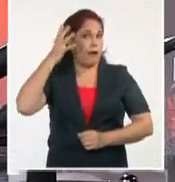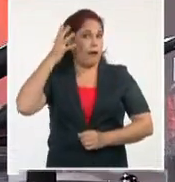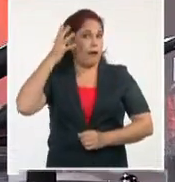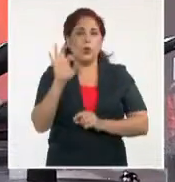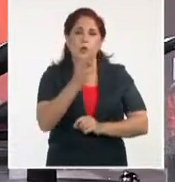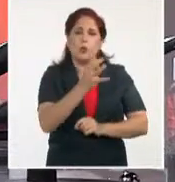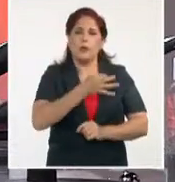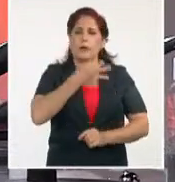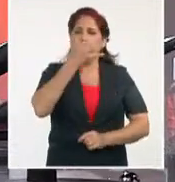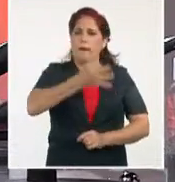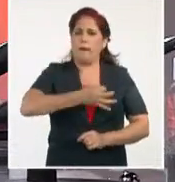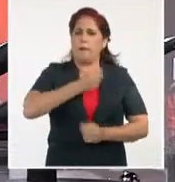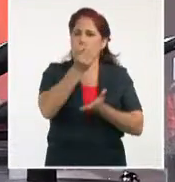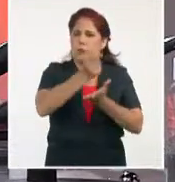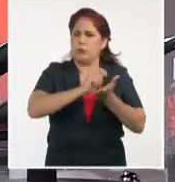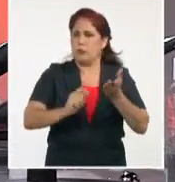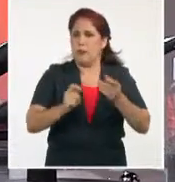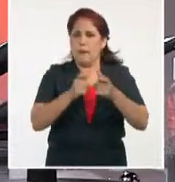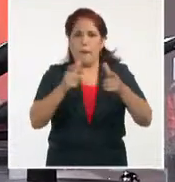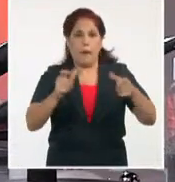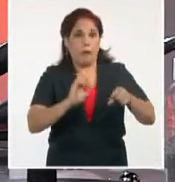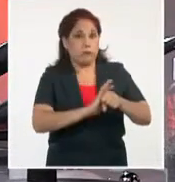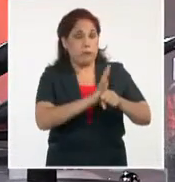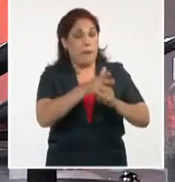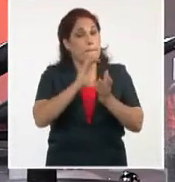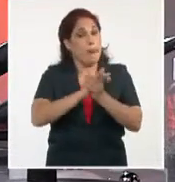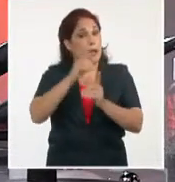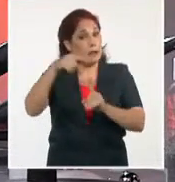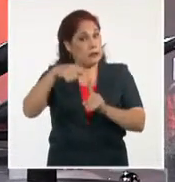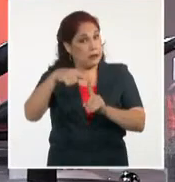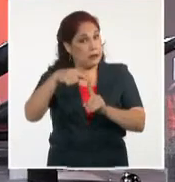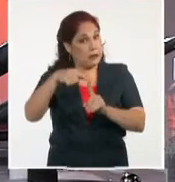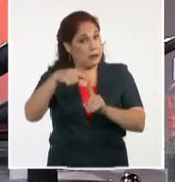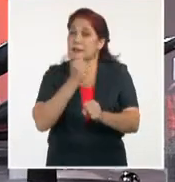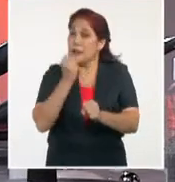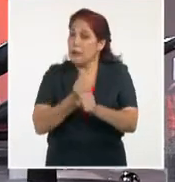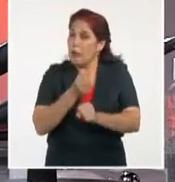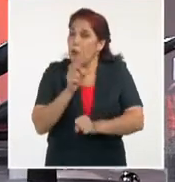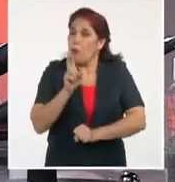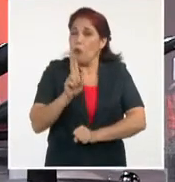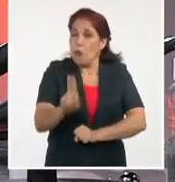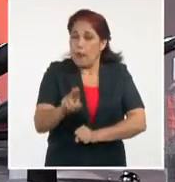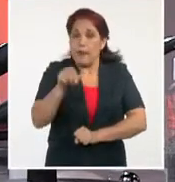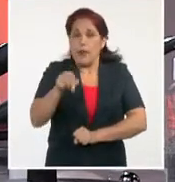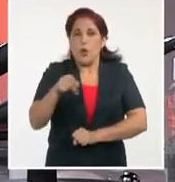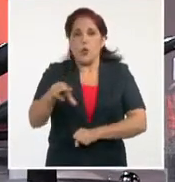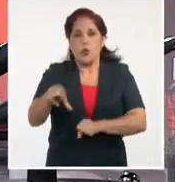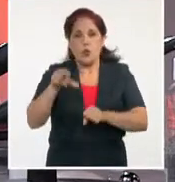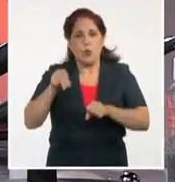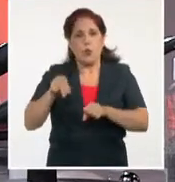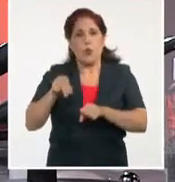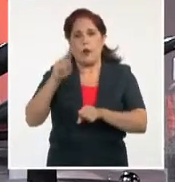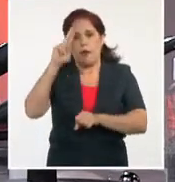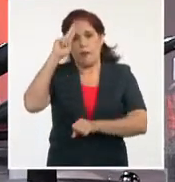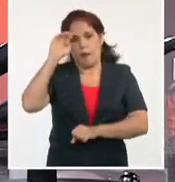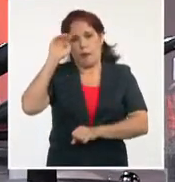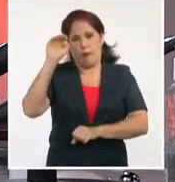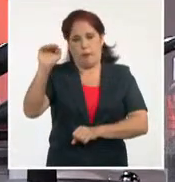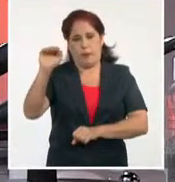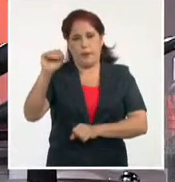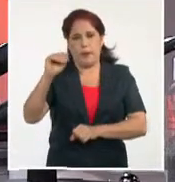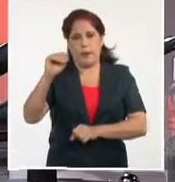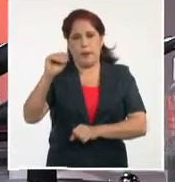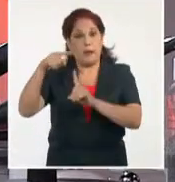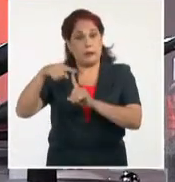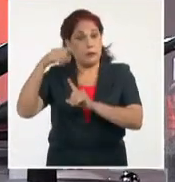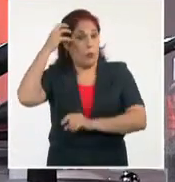de Twitter que ante el aumento de casos en Matanzas, también se trabaja con urgencia para dar nuevas capacidades hospitalarias. Desde el